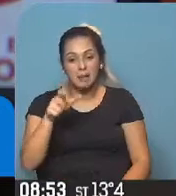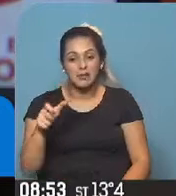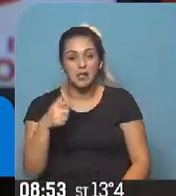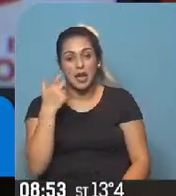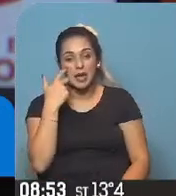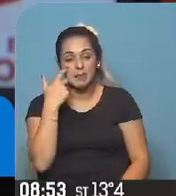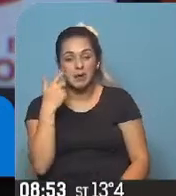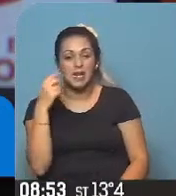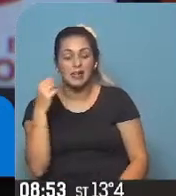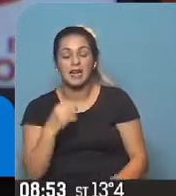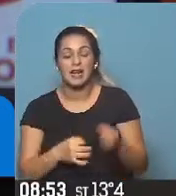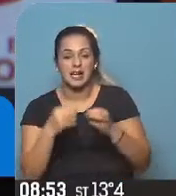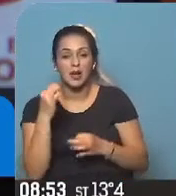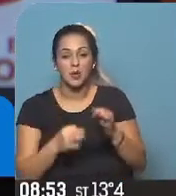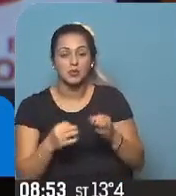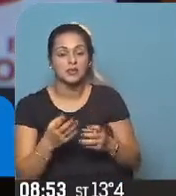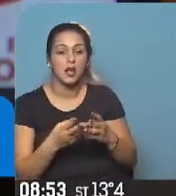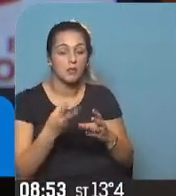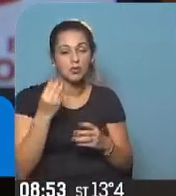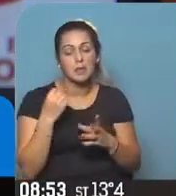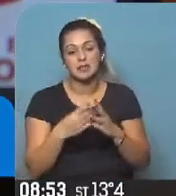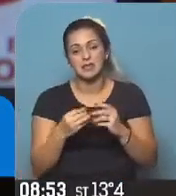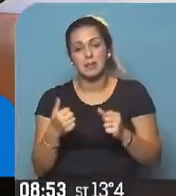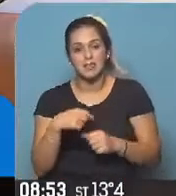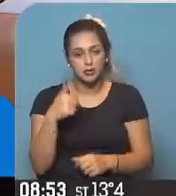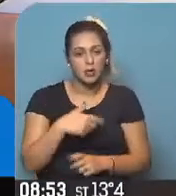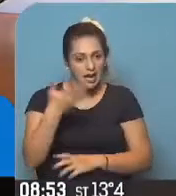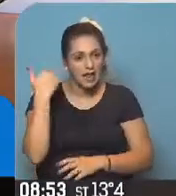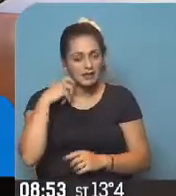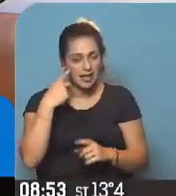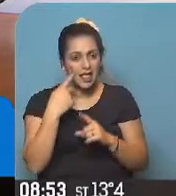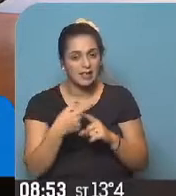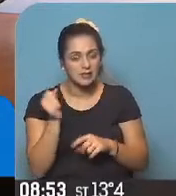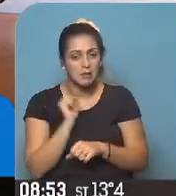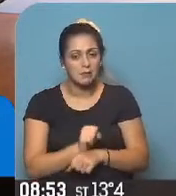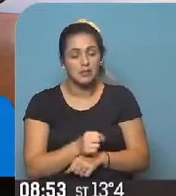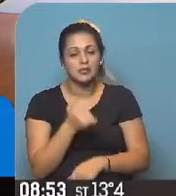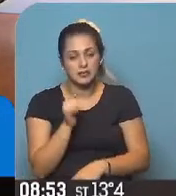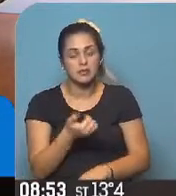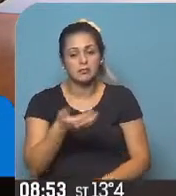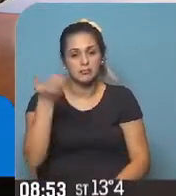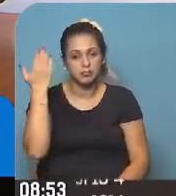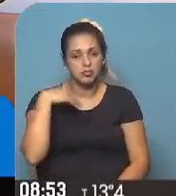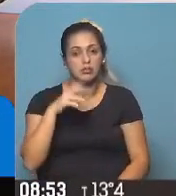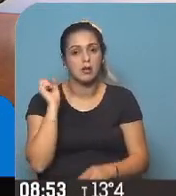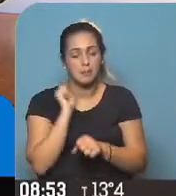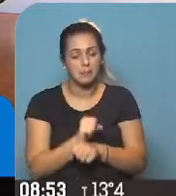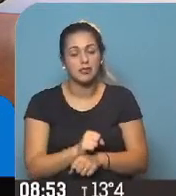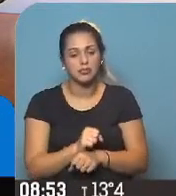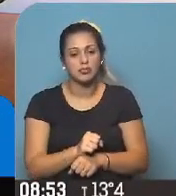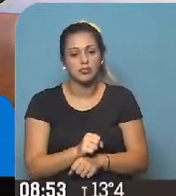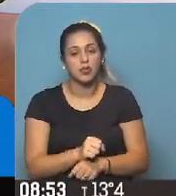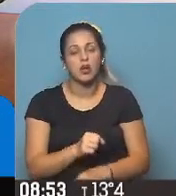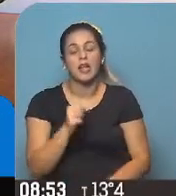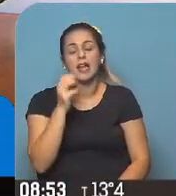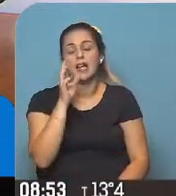justicia muchas veces desaparecían en el sur. ¿Él había estado preso, el Tata? Exactamente, él había estado preso en